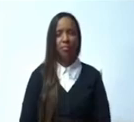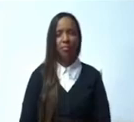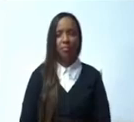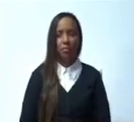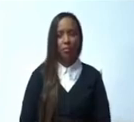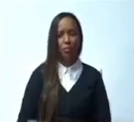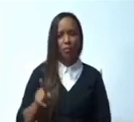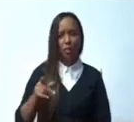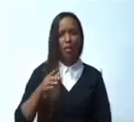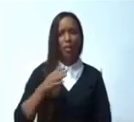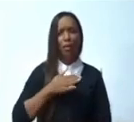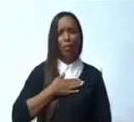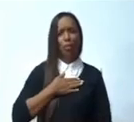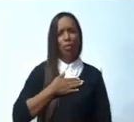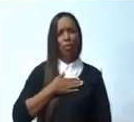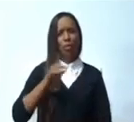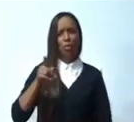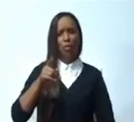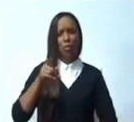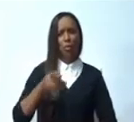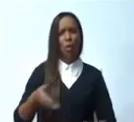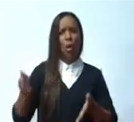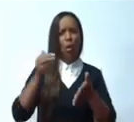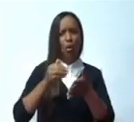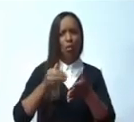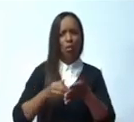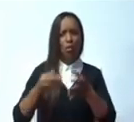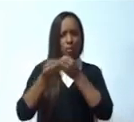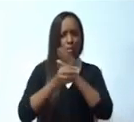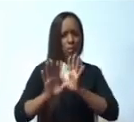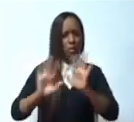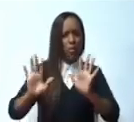Nos van a matar el corazón.